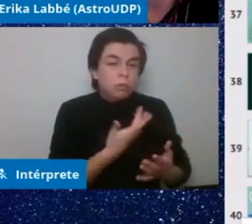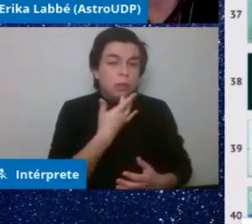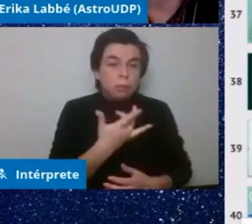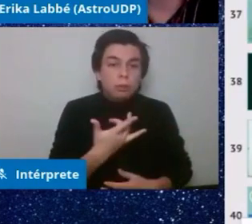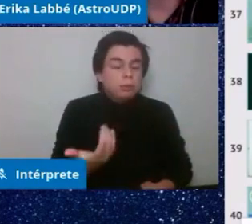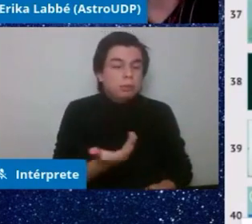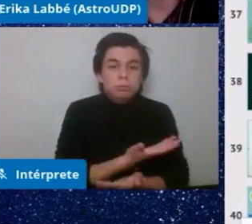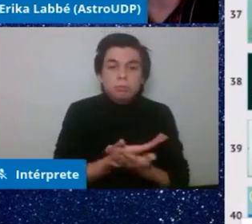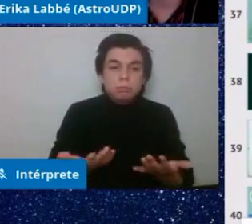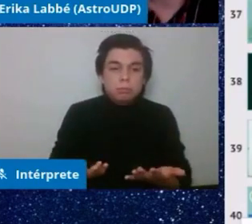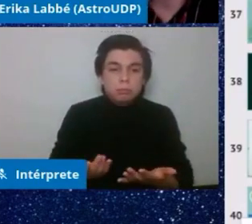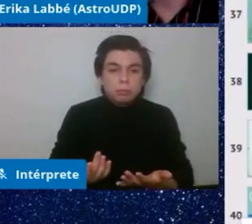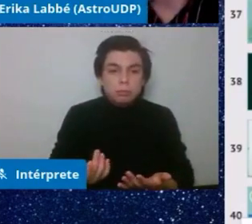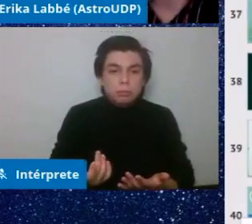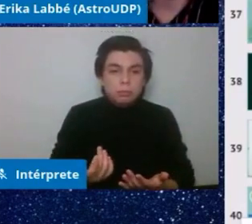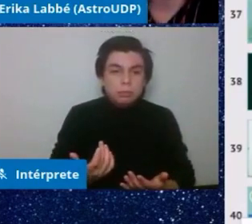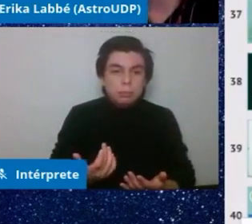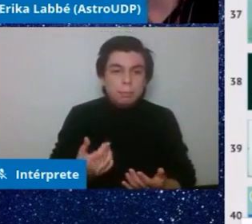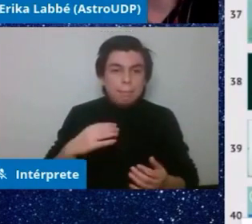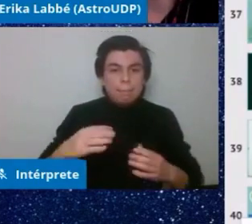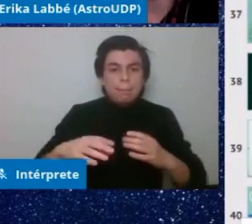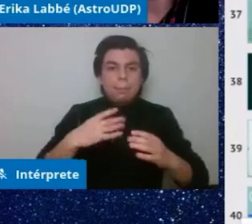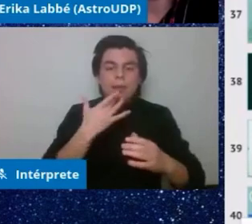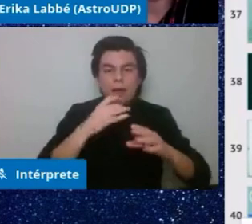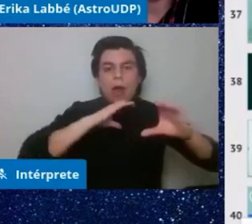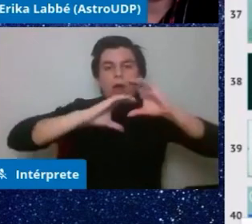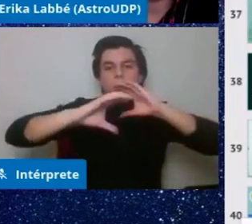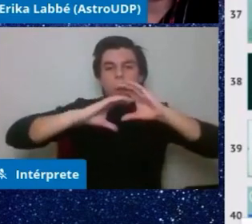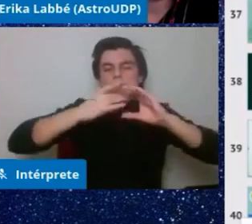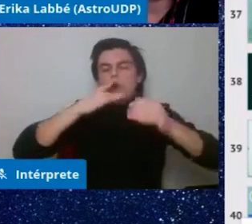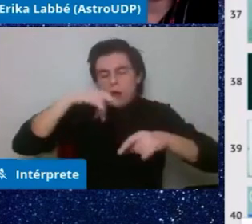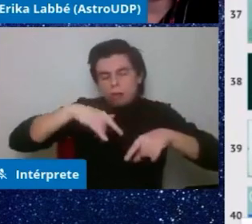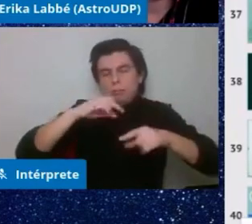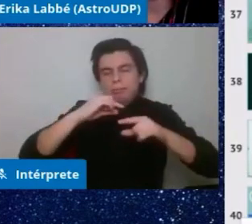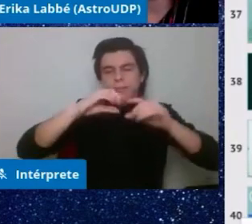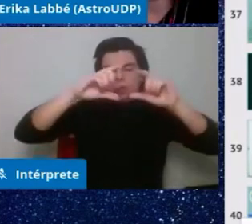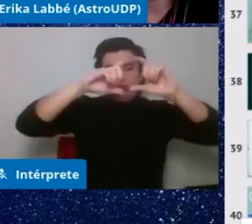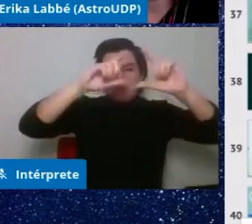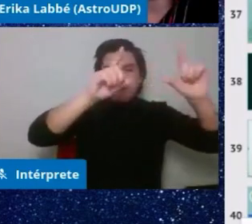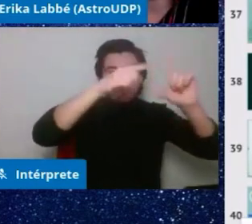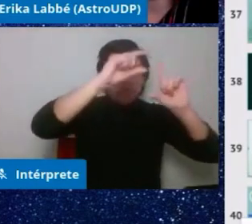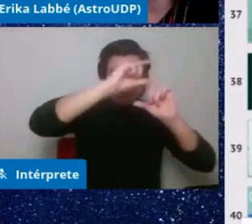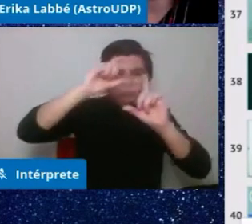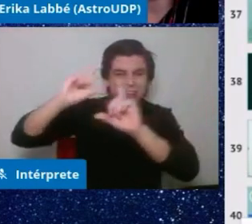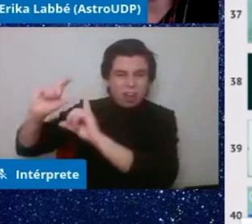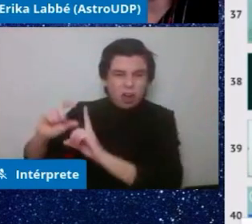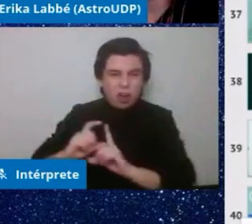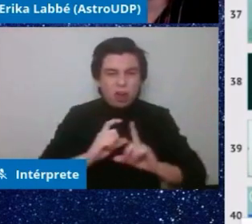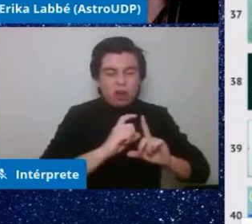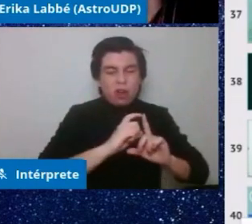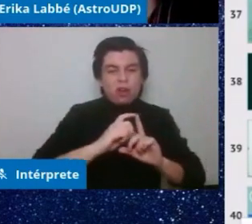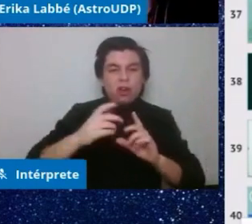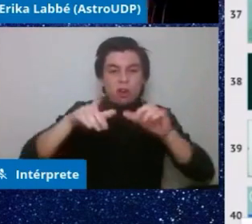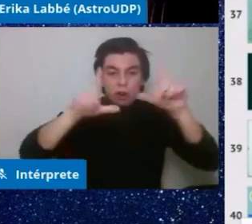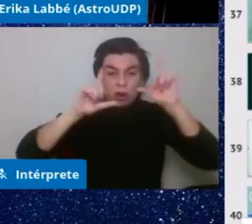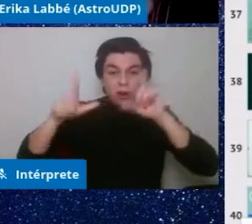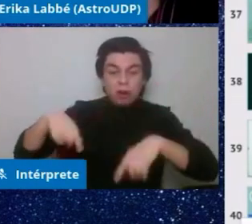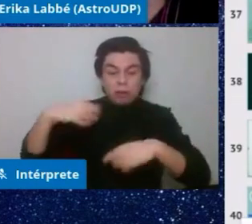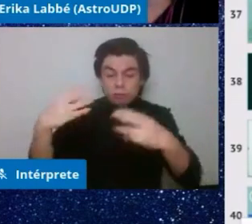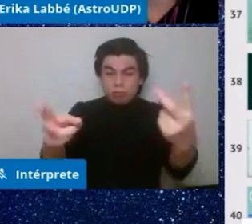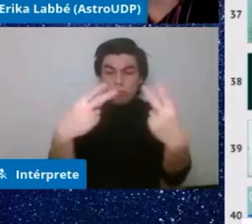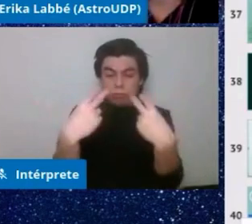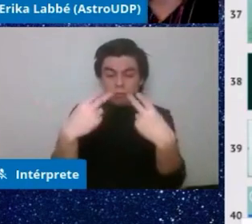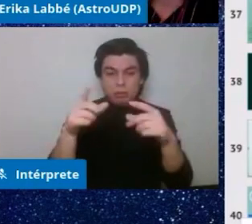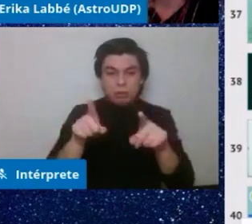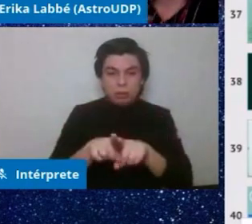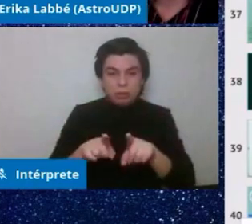bueno, están así, era una comunicación online, por supuesto, Ujú. y igual se concentraron bastante en lo que le estaba diciendo, a